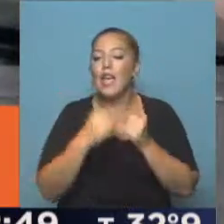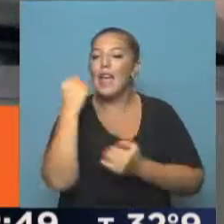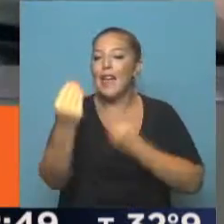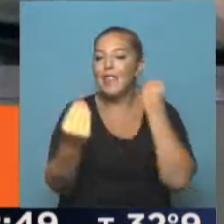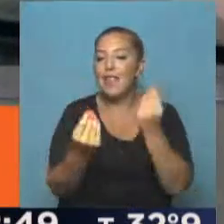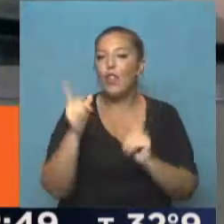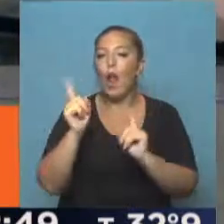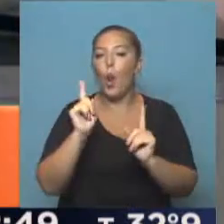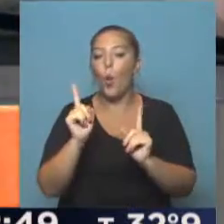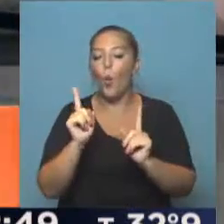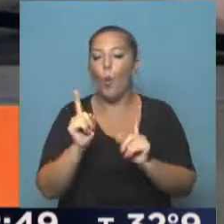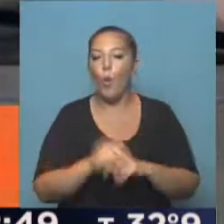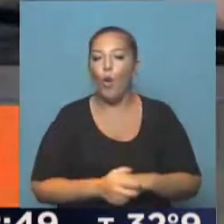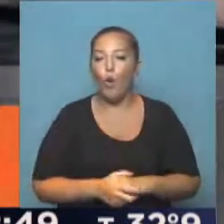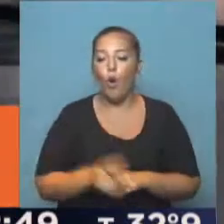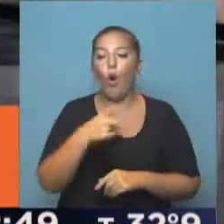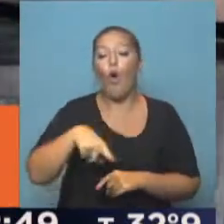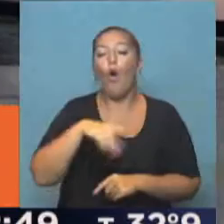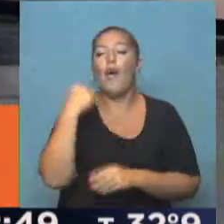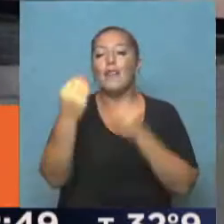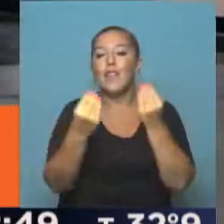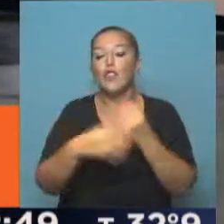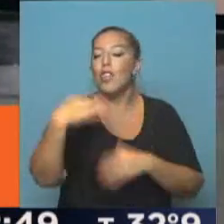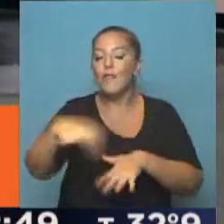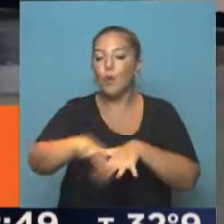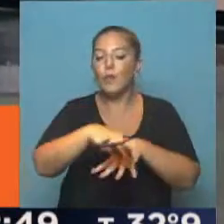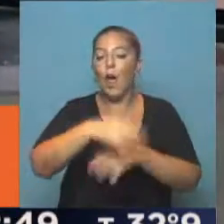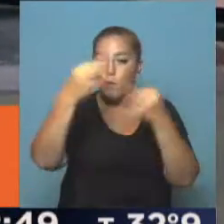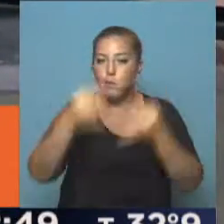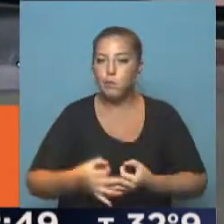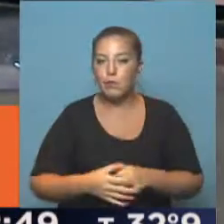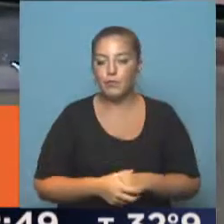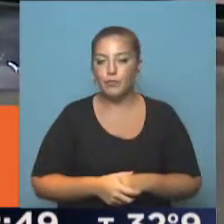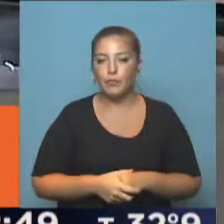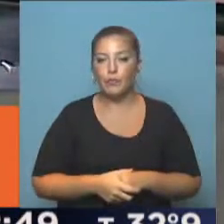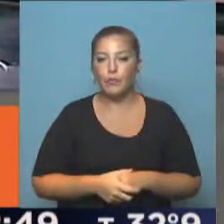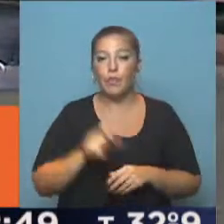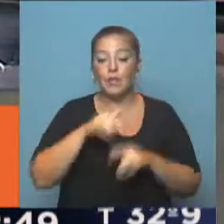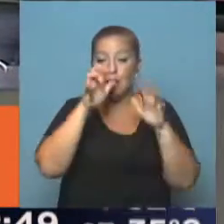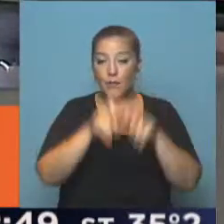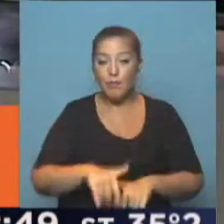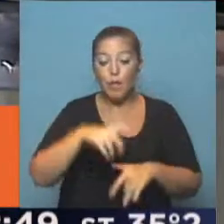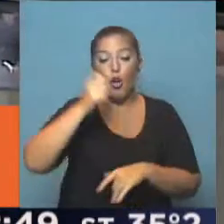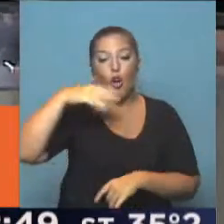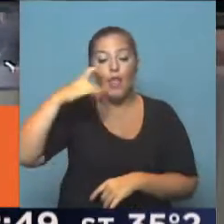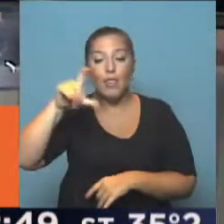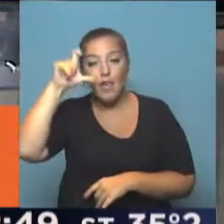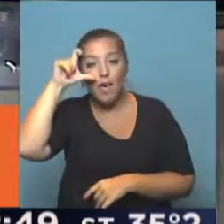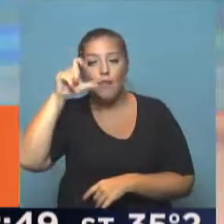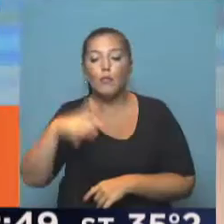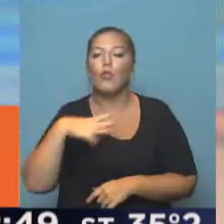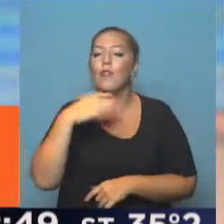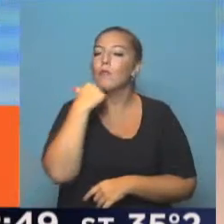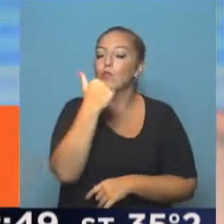los candidatos se comprometan a cumplir. ¿Así interpretás el documento del Consejo Ampliado de la CONAIE de este jueves? A ver, todavía no se sabe